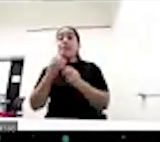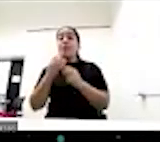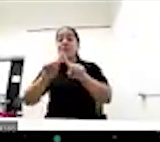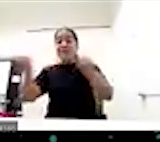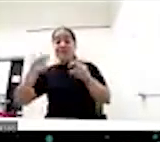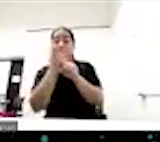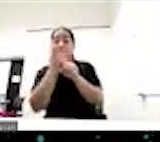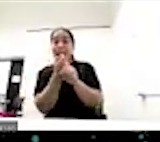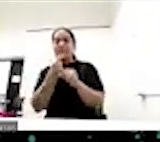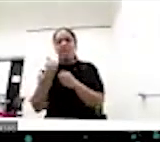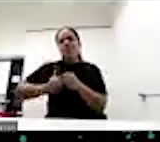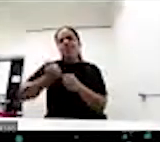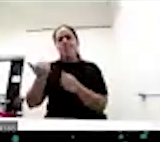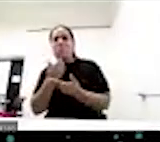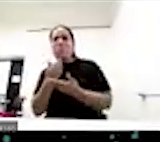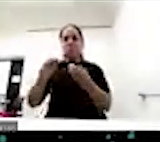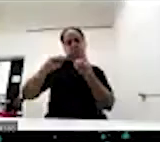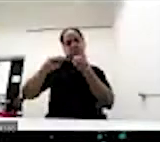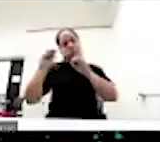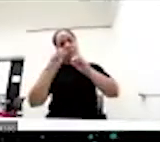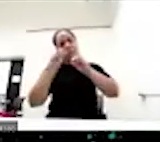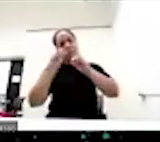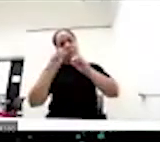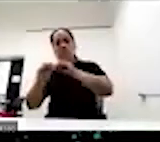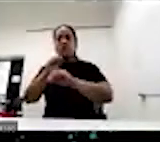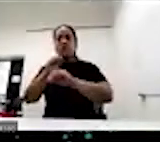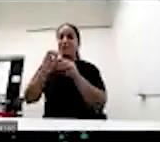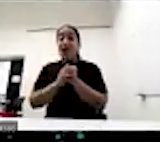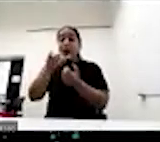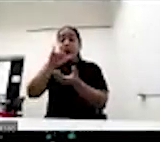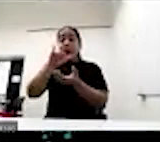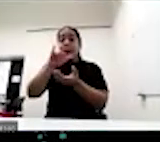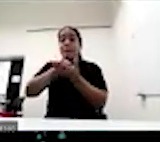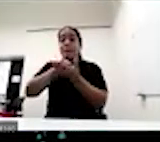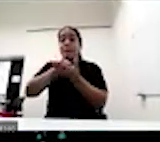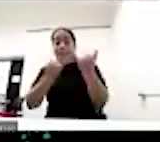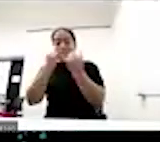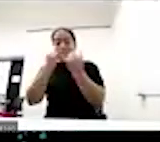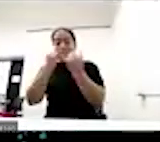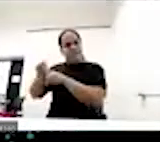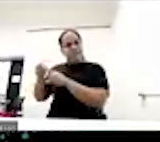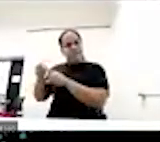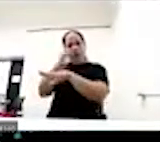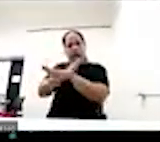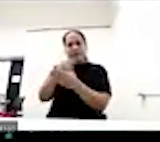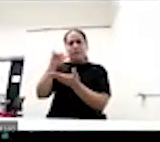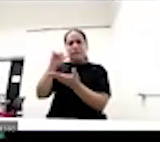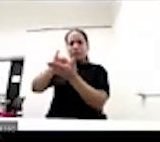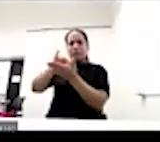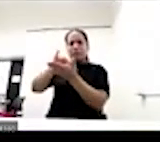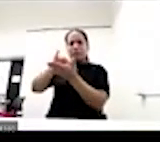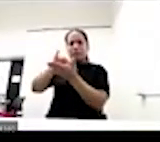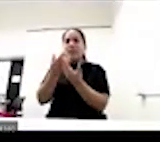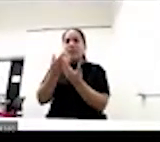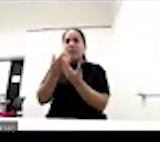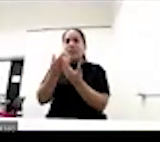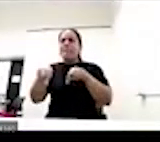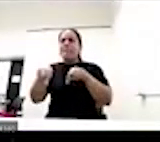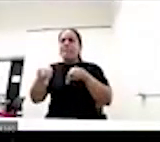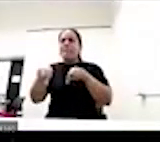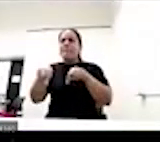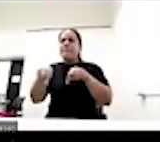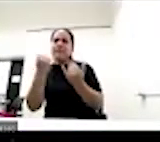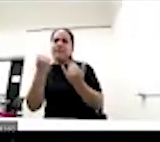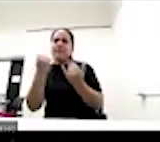a romper con las etiquetas, con las identidades preestablecidas, con el dictamen, las ideologías,